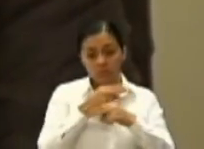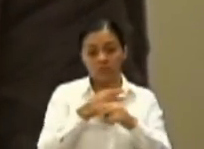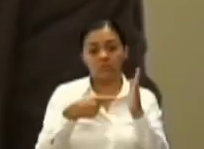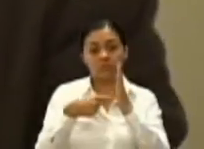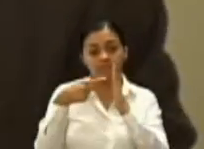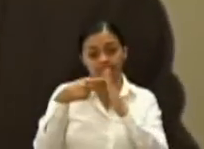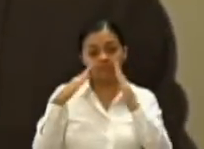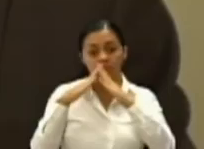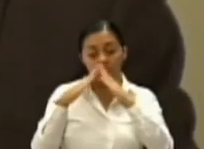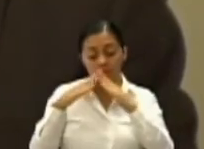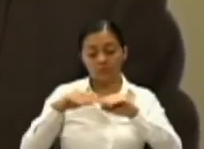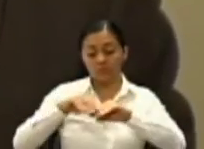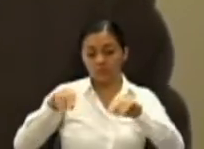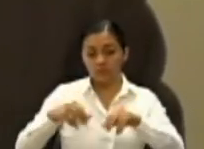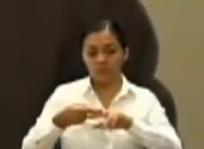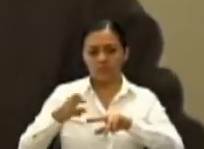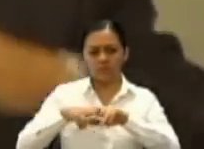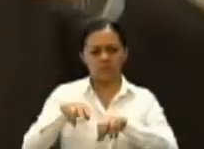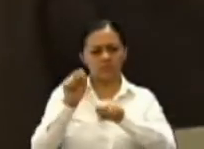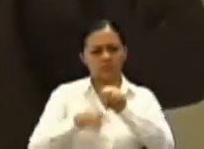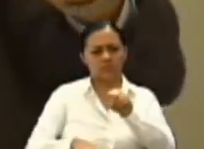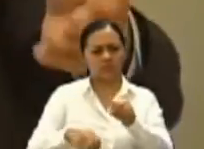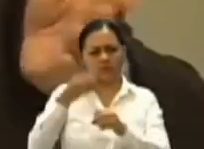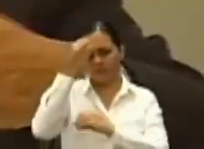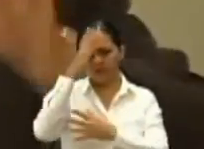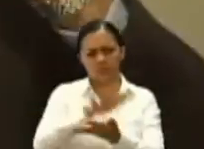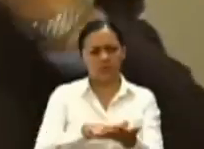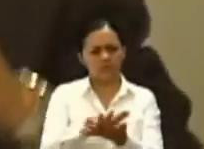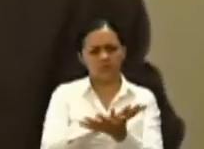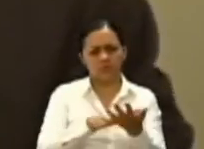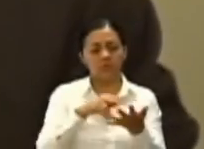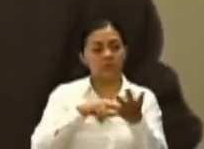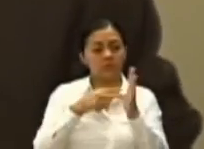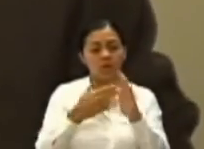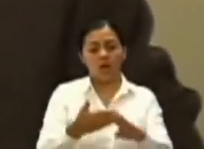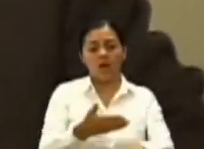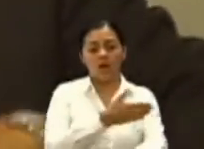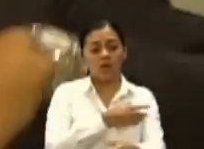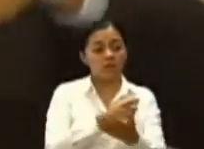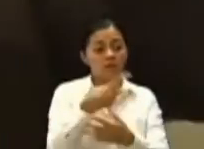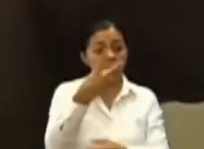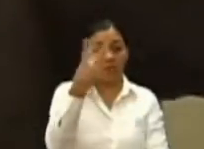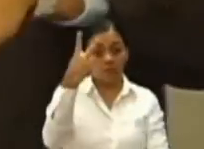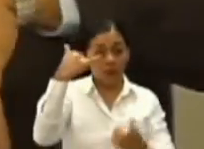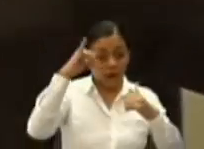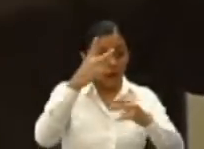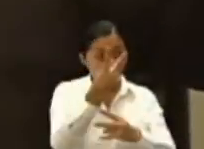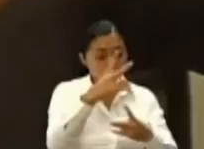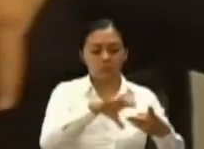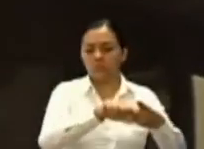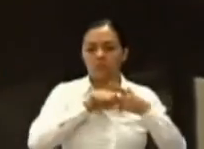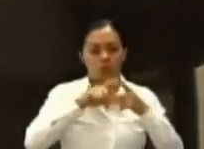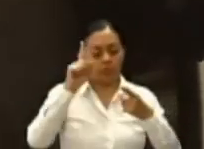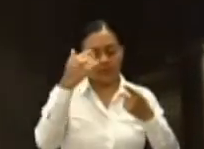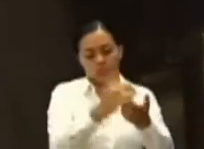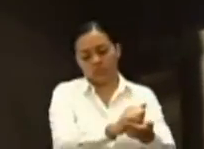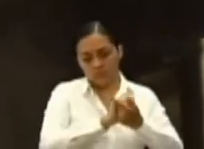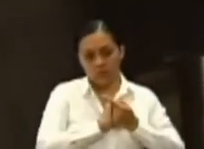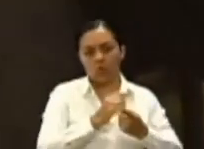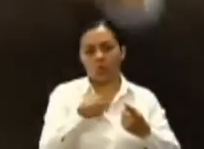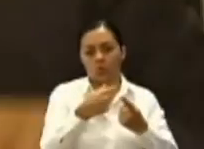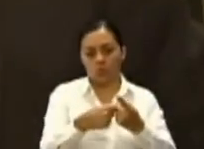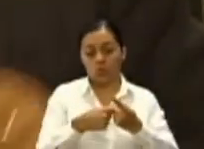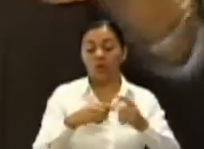destrozaron la información como engañaron que se tenían dos aquí tal yo más quitar una que el impuesto a 75 por ciento de probabilidad se